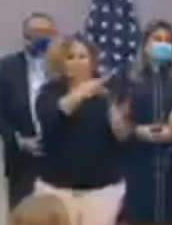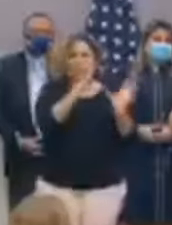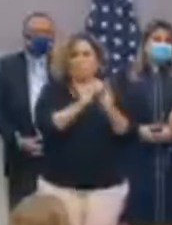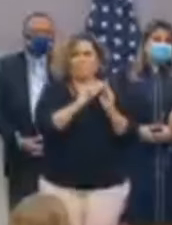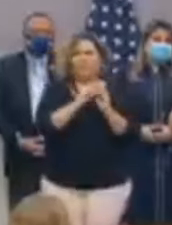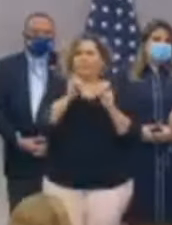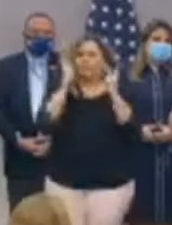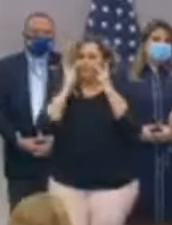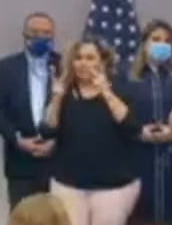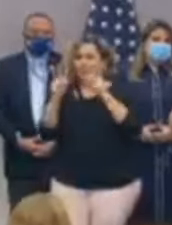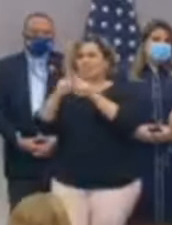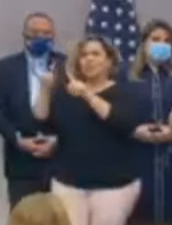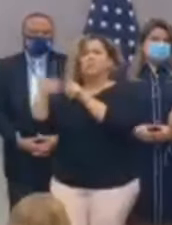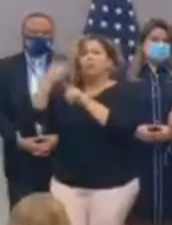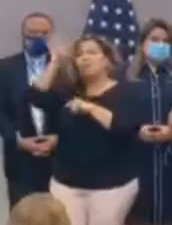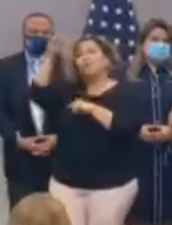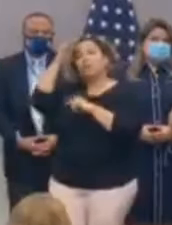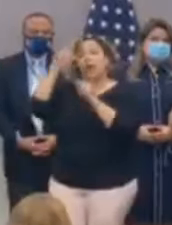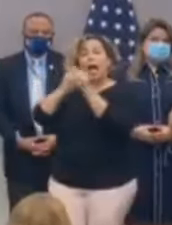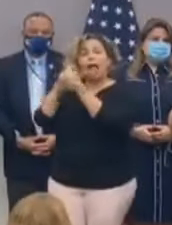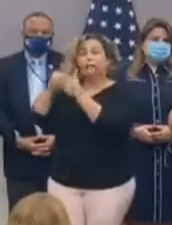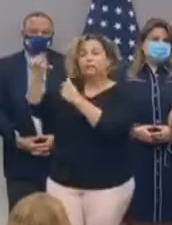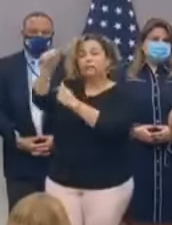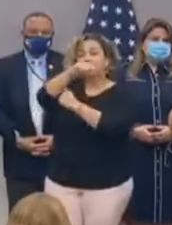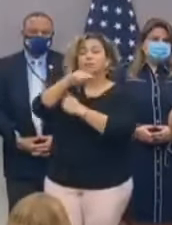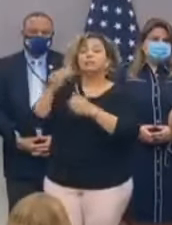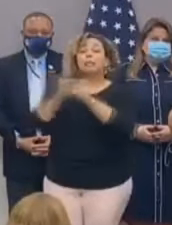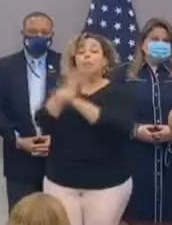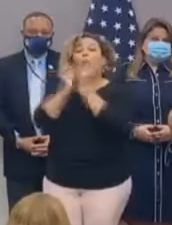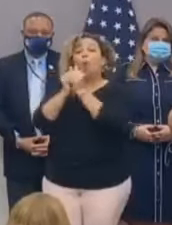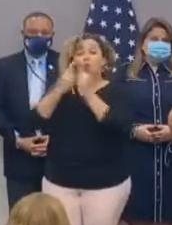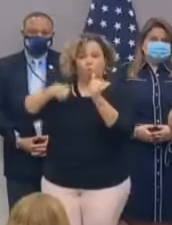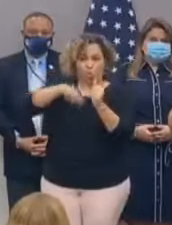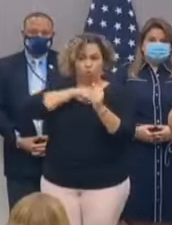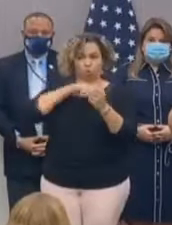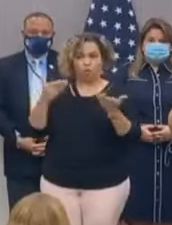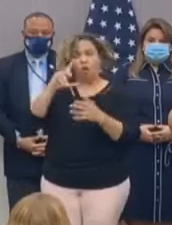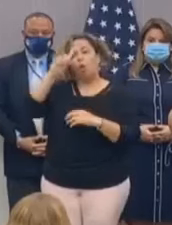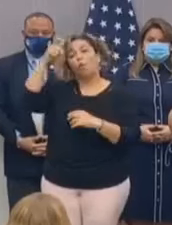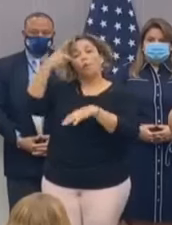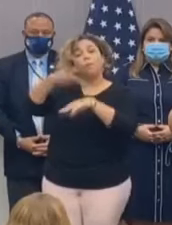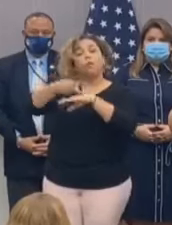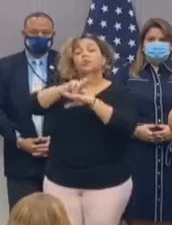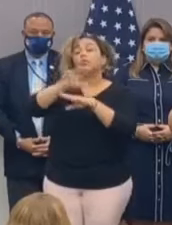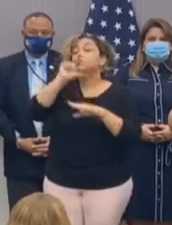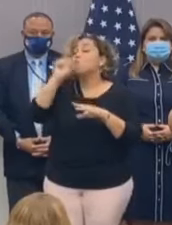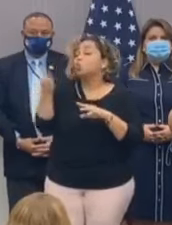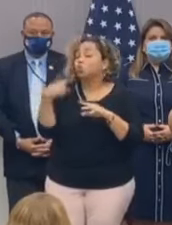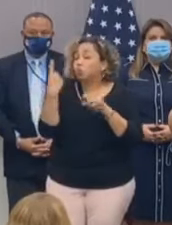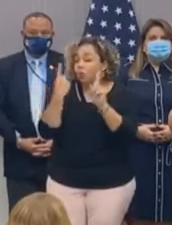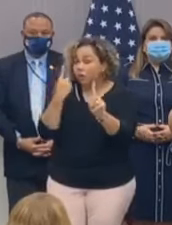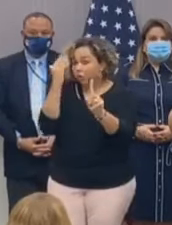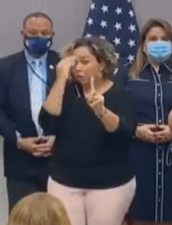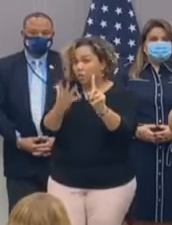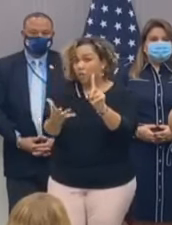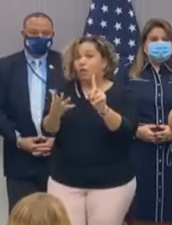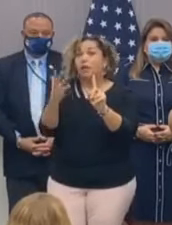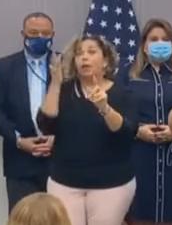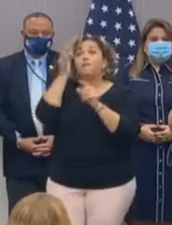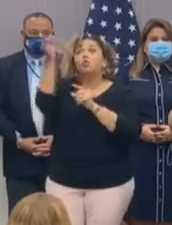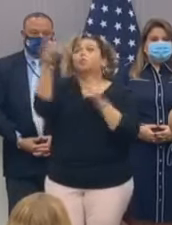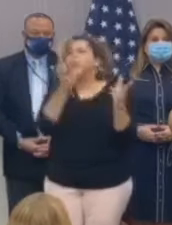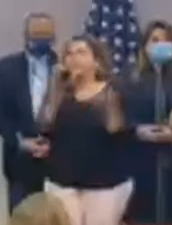en la reunión, vemos las agencias federales trabajando mano a mano con el gobierno de Puerto Rico, no solamente